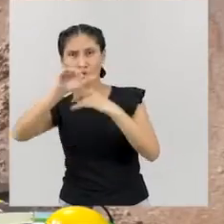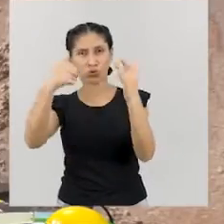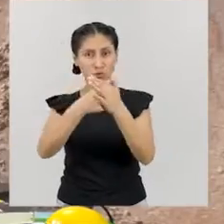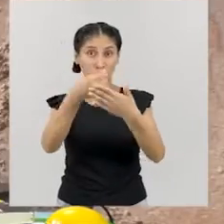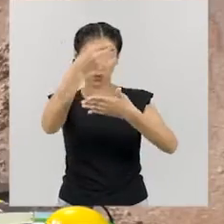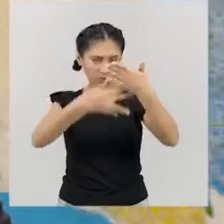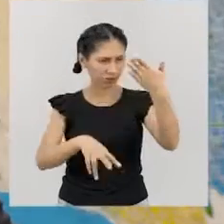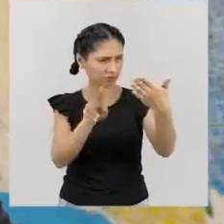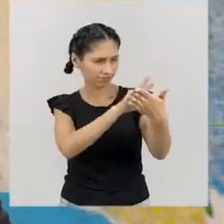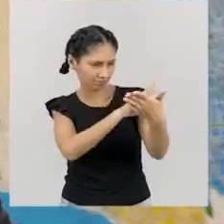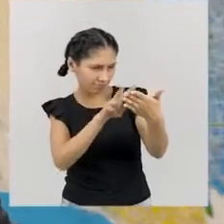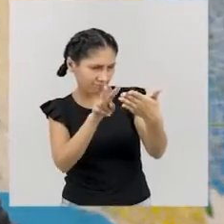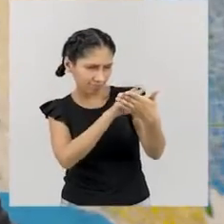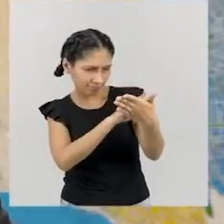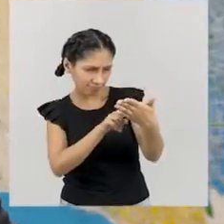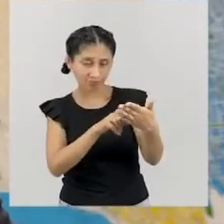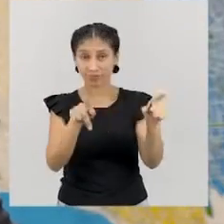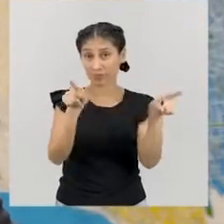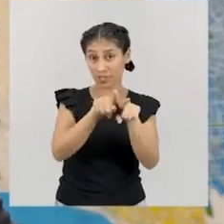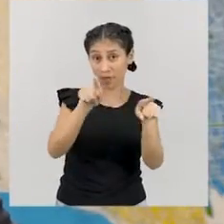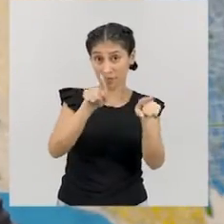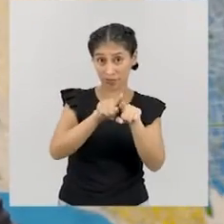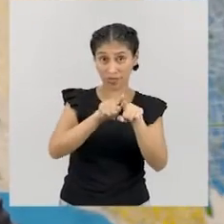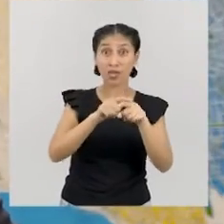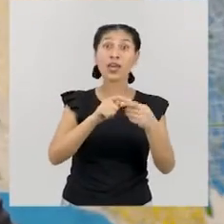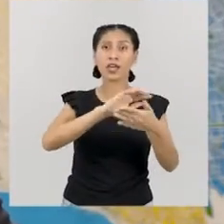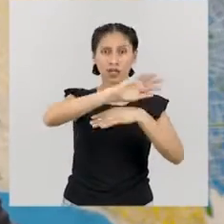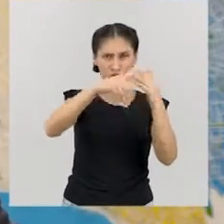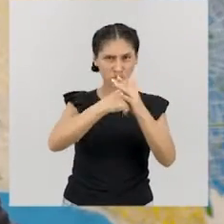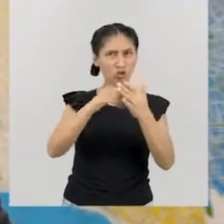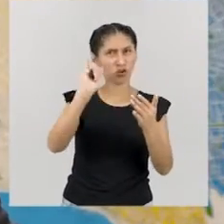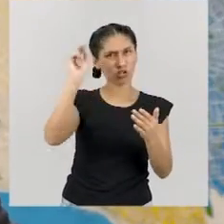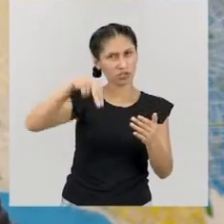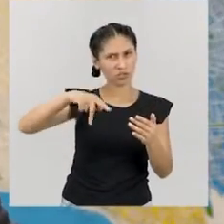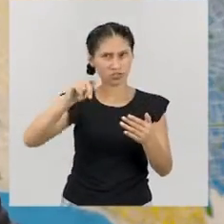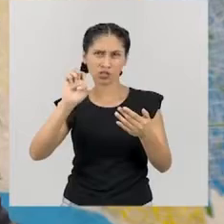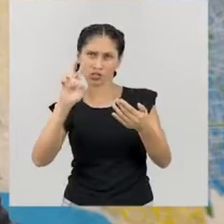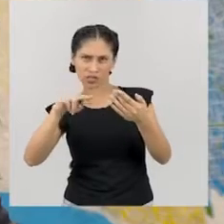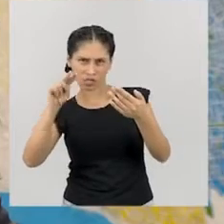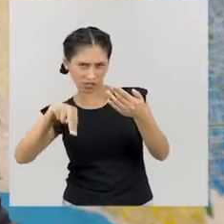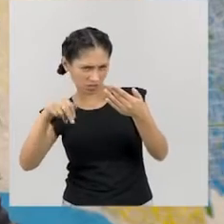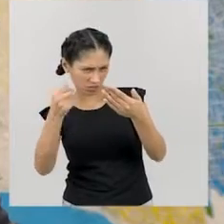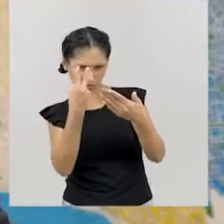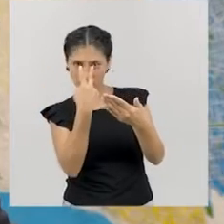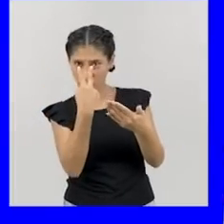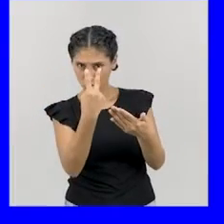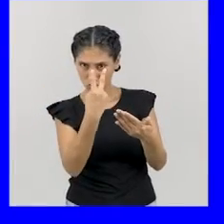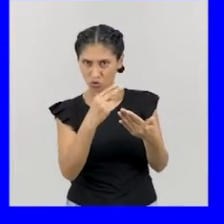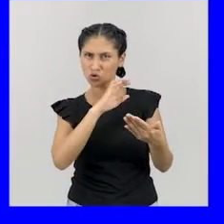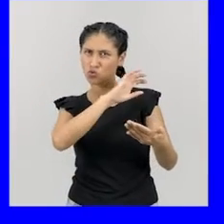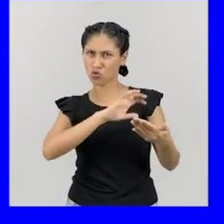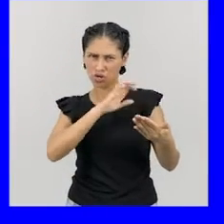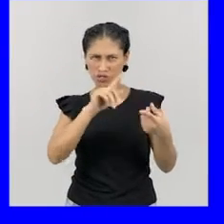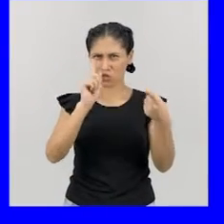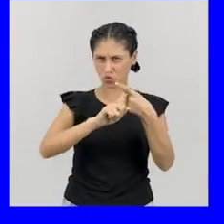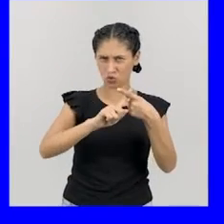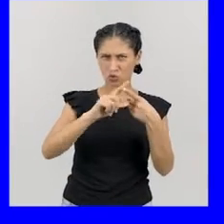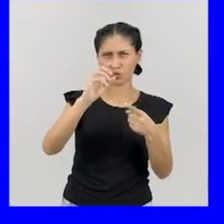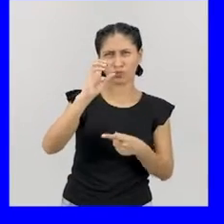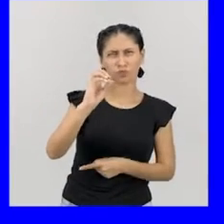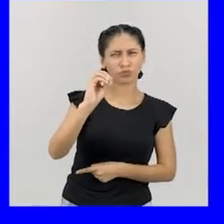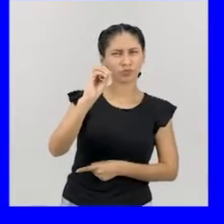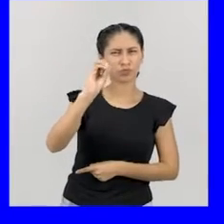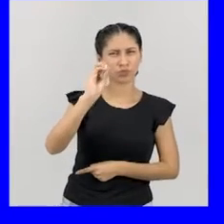todo el texto. Asimismo, en las características internas sobresalen dos cualidades.